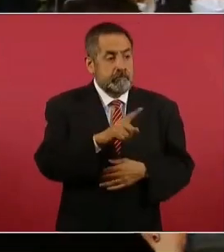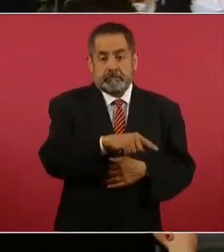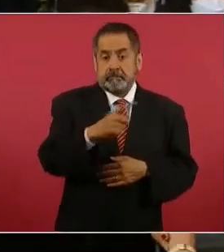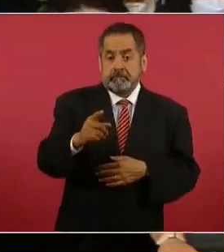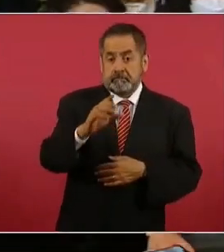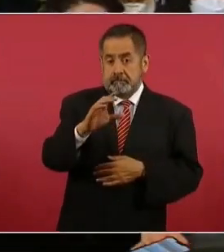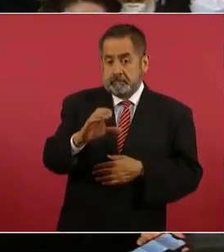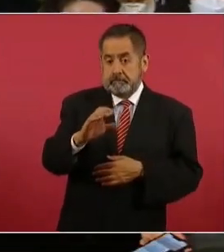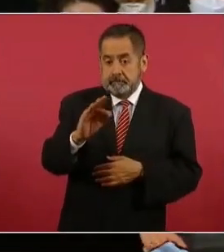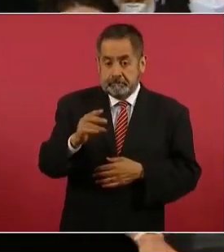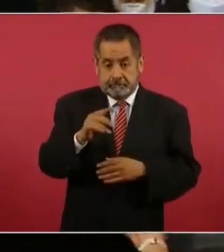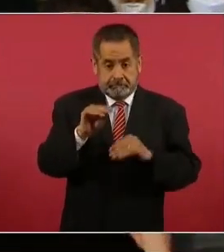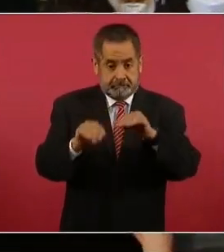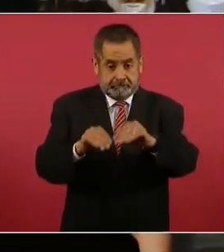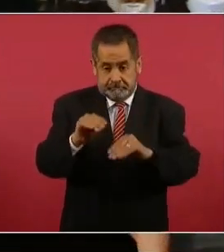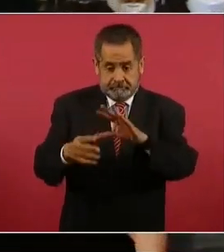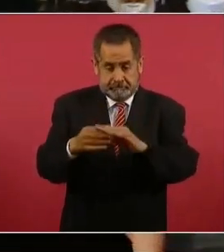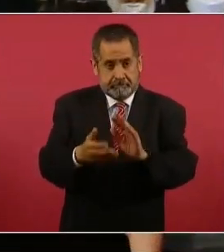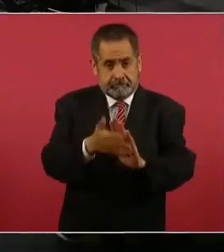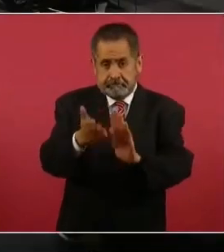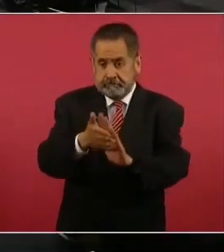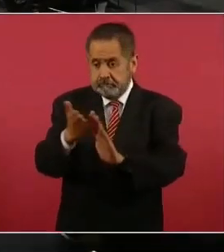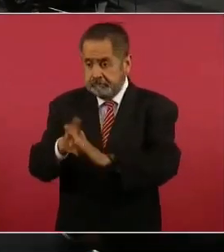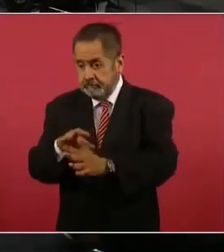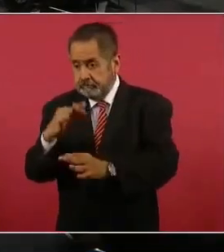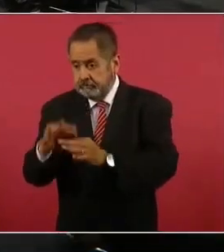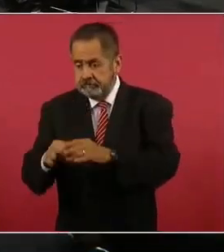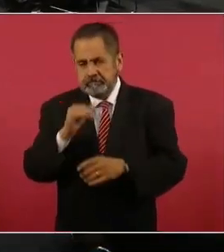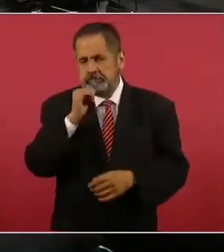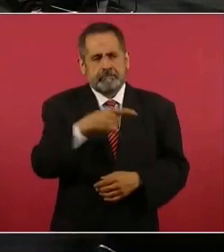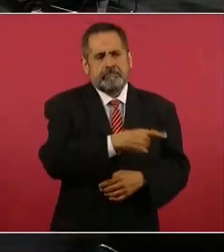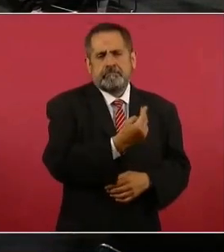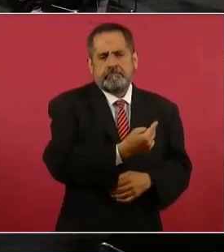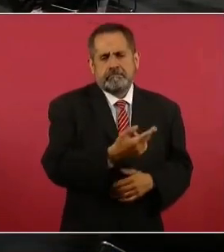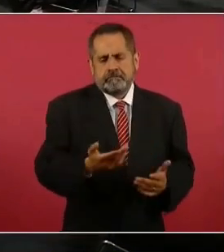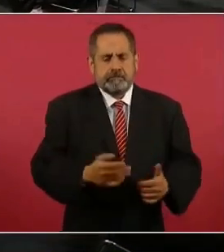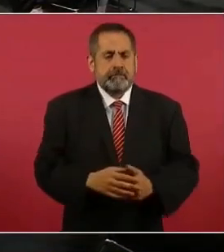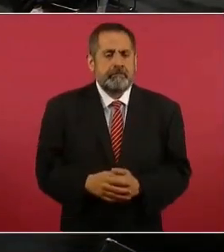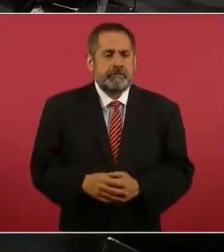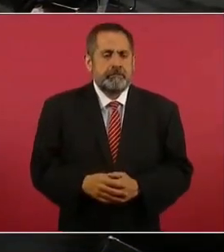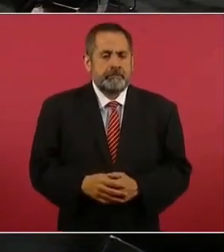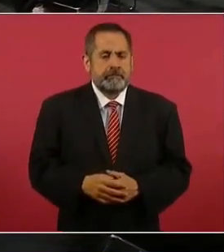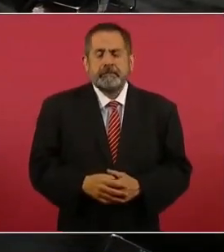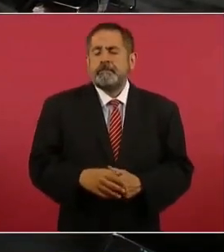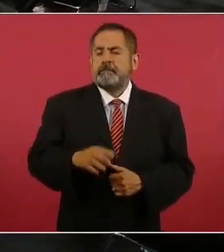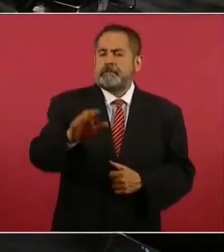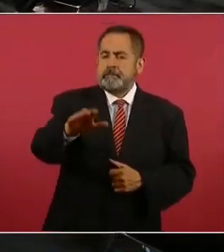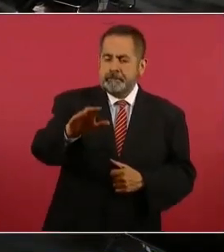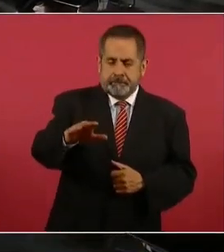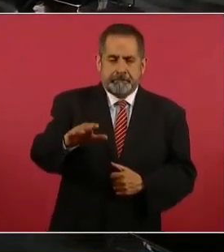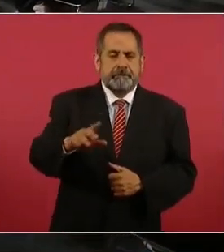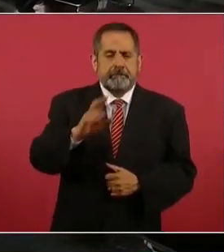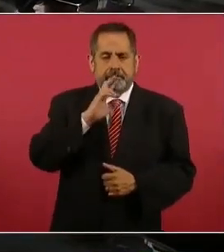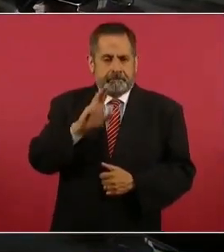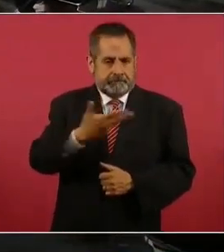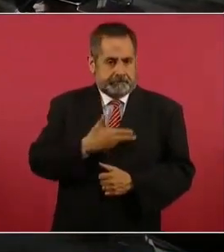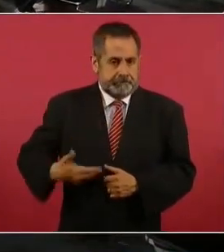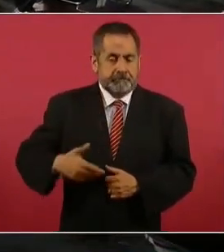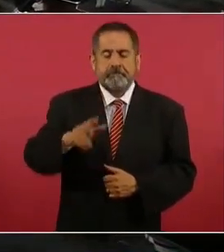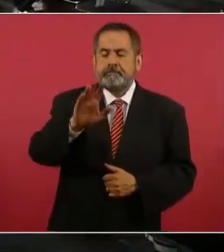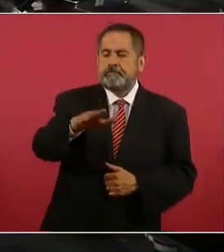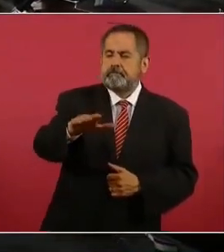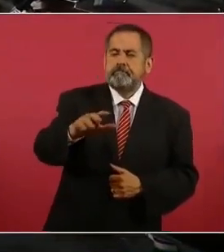de Electricidad. Sí. Esa sería mi primera pregunta. Sí, son dos proyectos, ya están